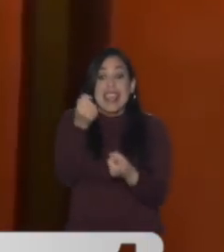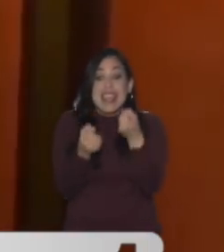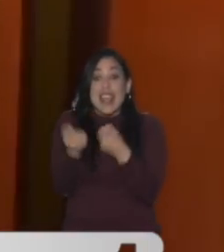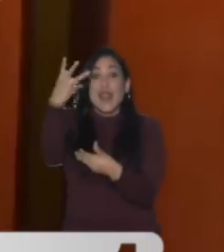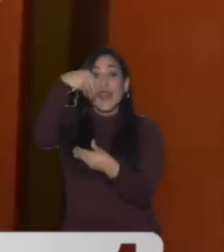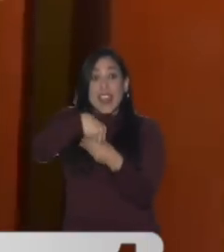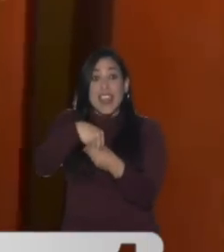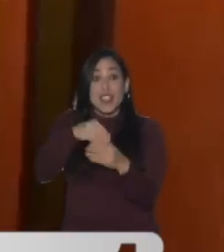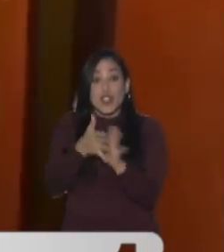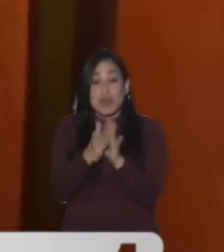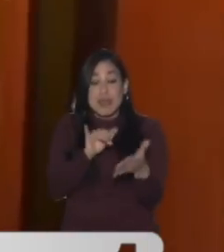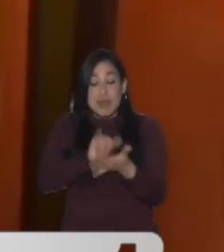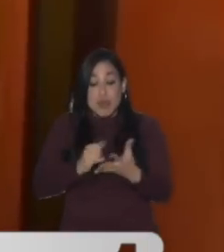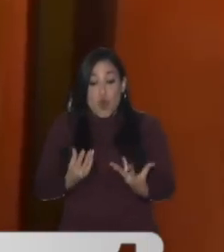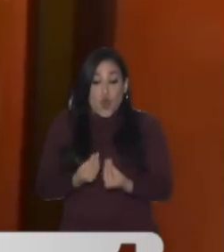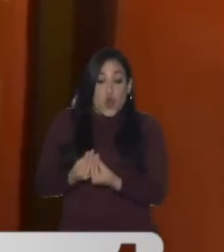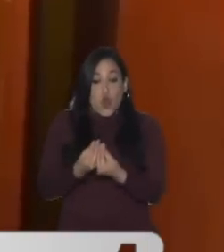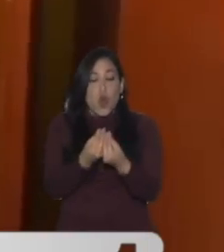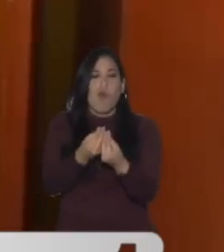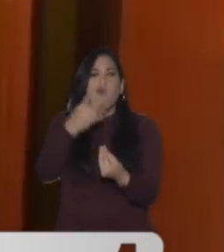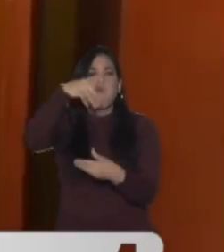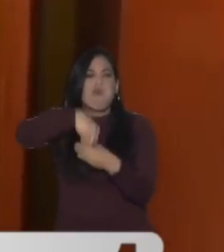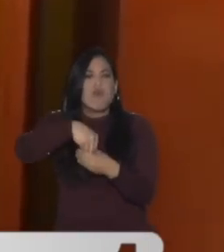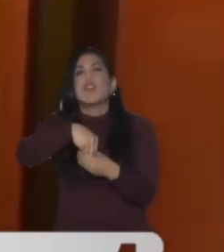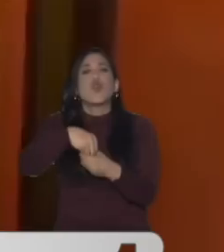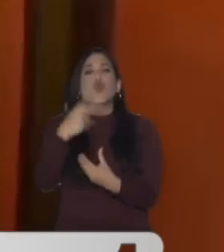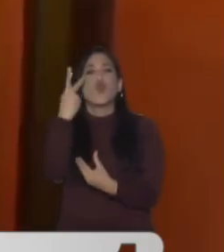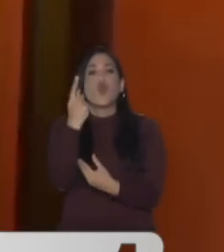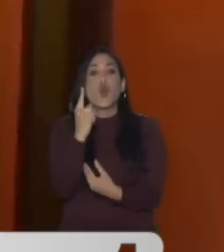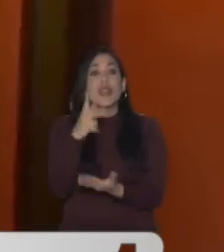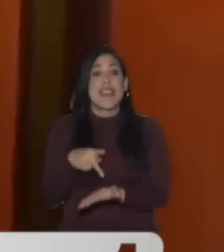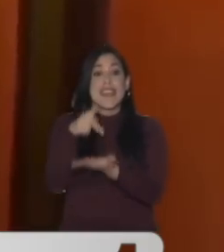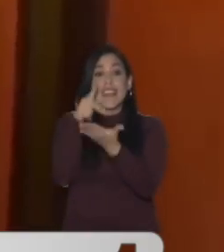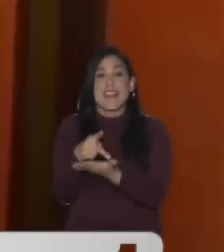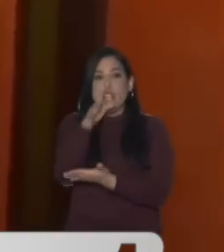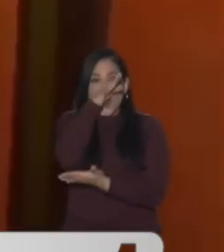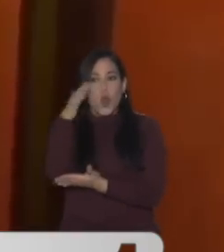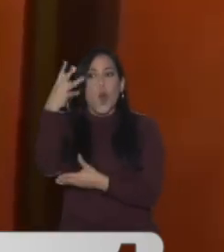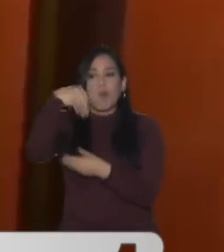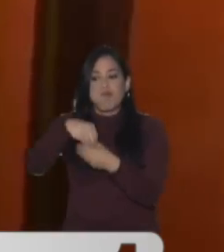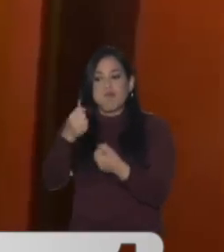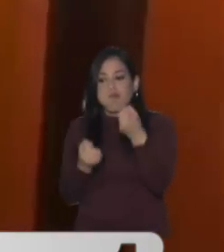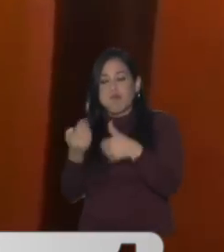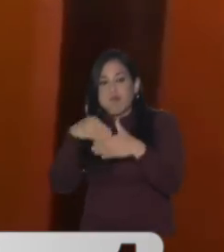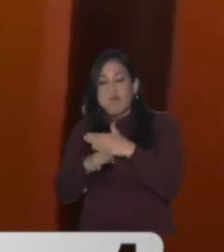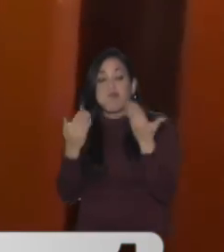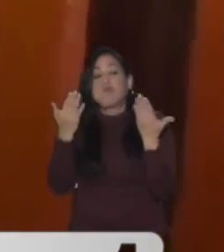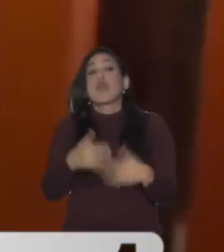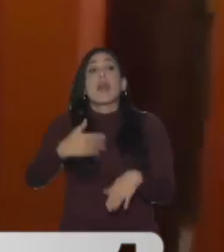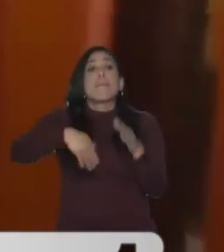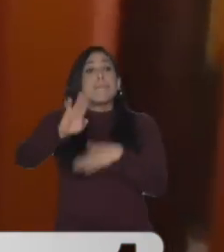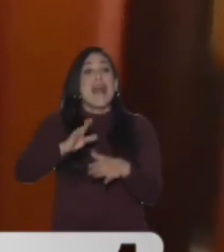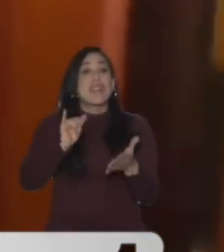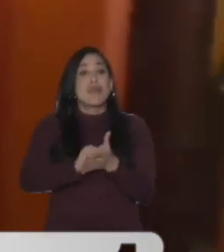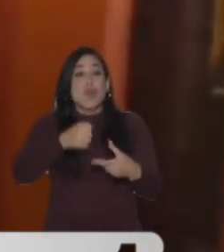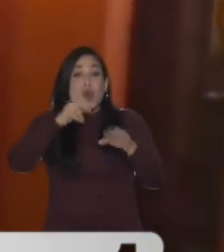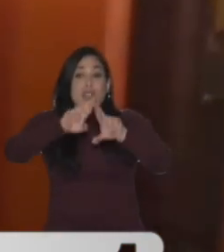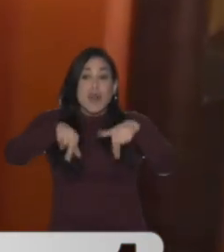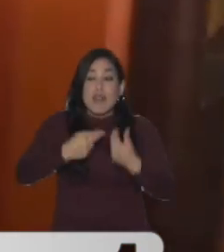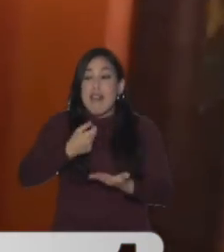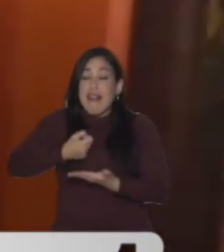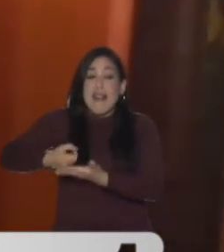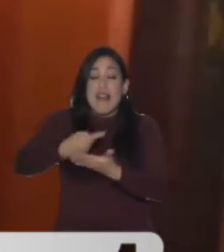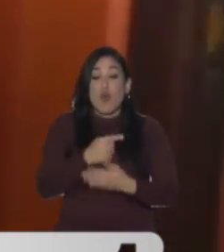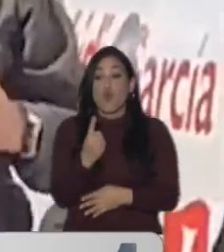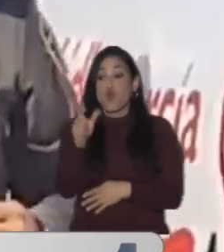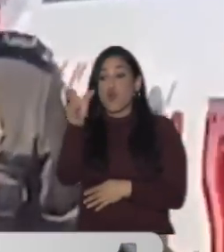del vehículo en el que se movilizaba había un kilo de droga. Además, han manifestado durante esta audiencia que